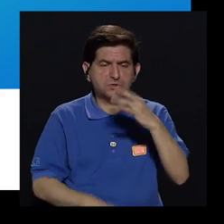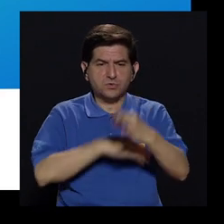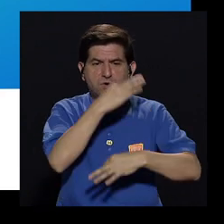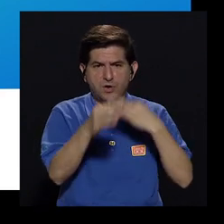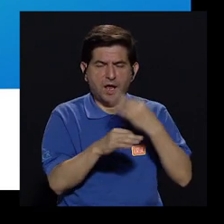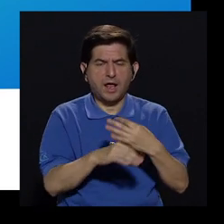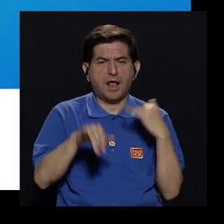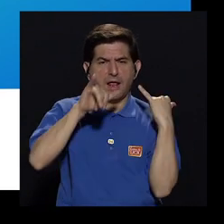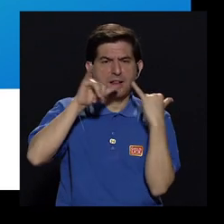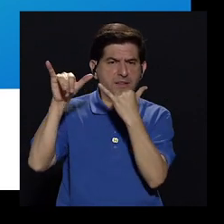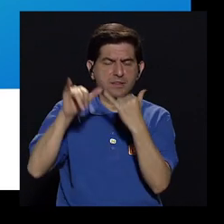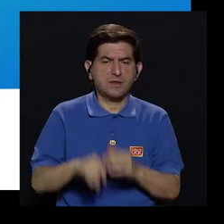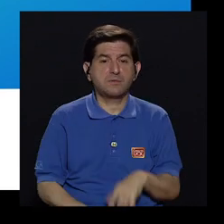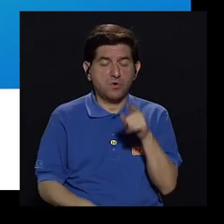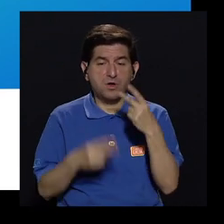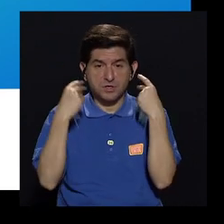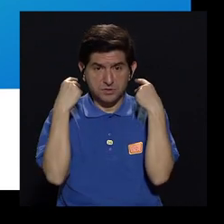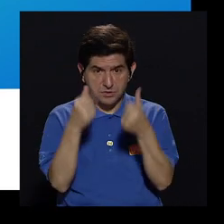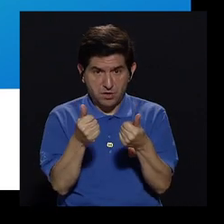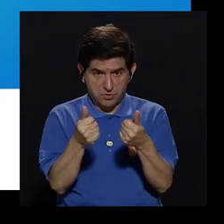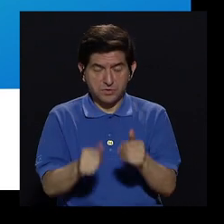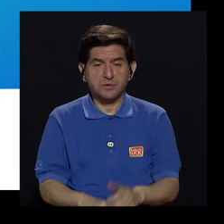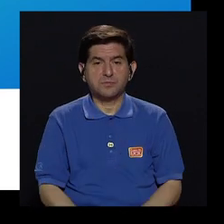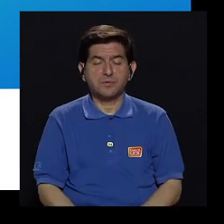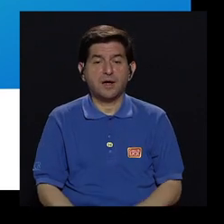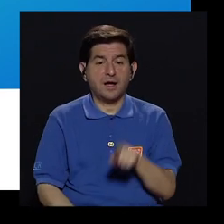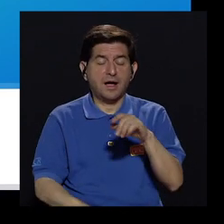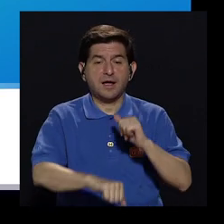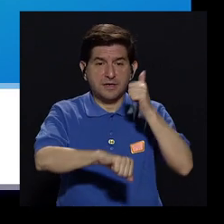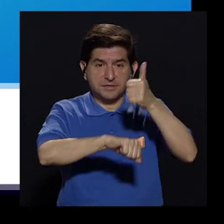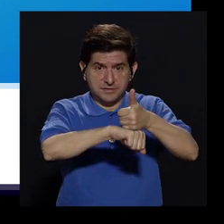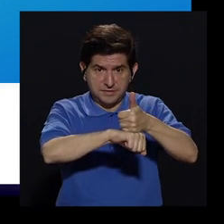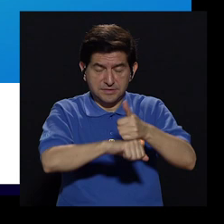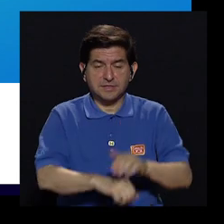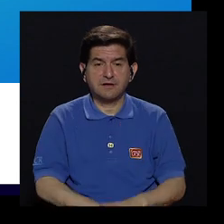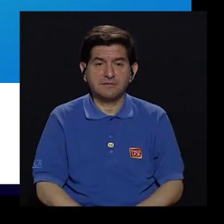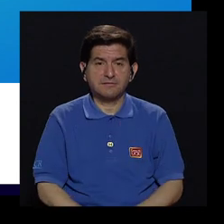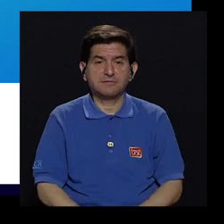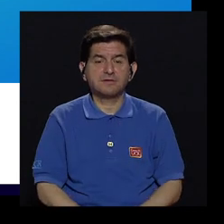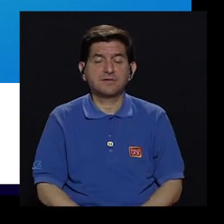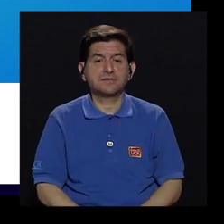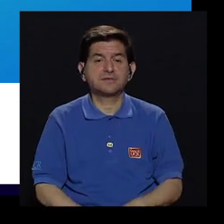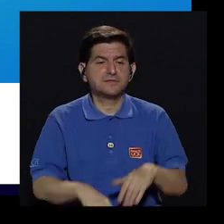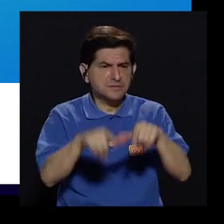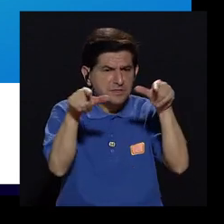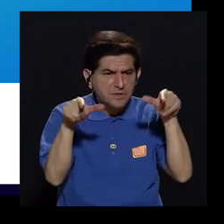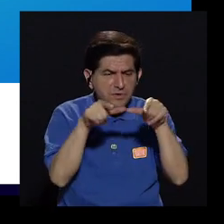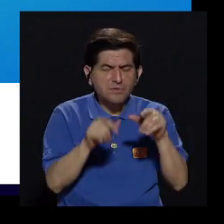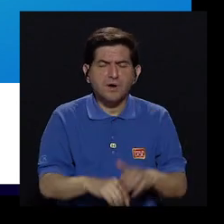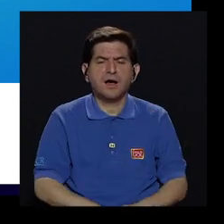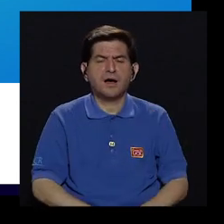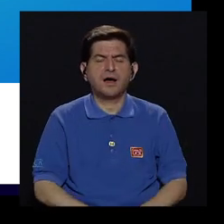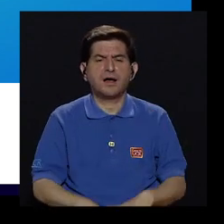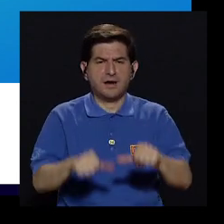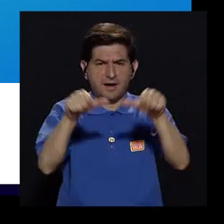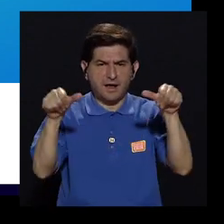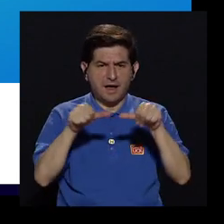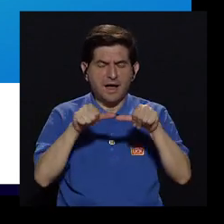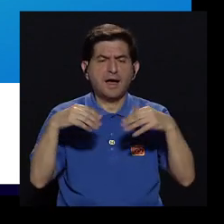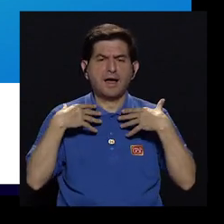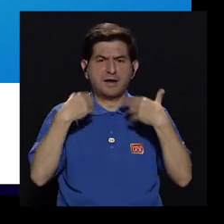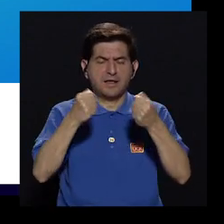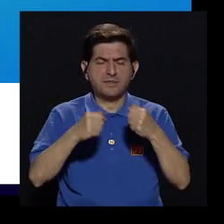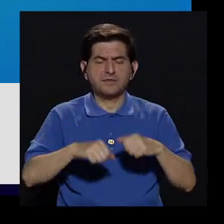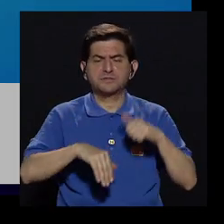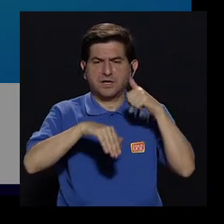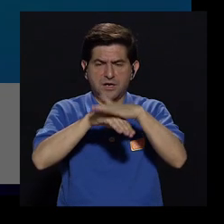tipo de denuncia, y esta automáticamente georreferencia el punto, lo envía al área de salud responsable, lo envía